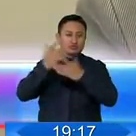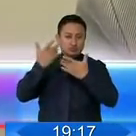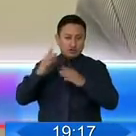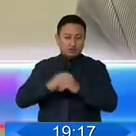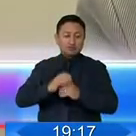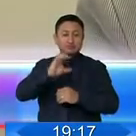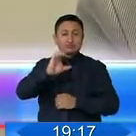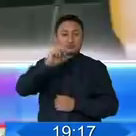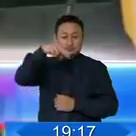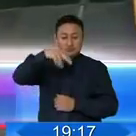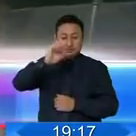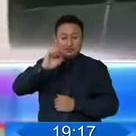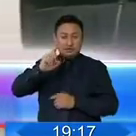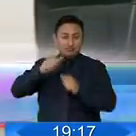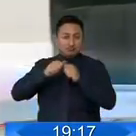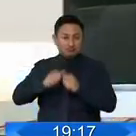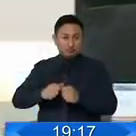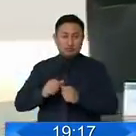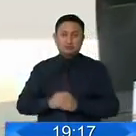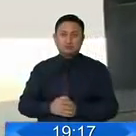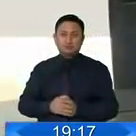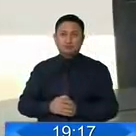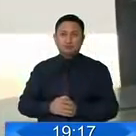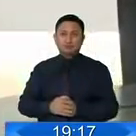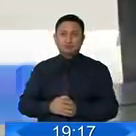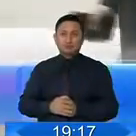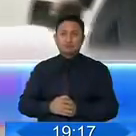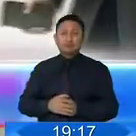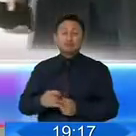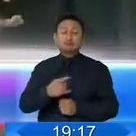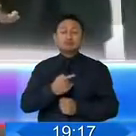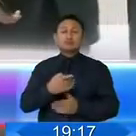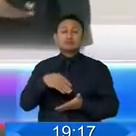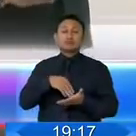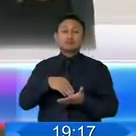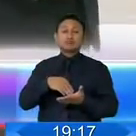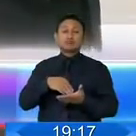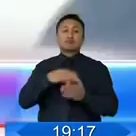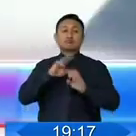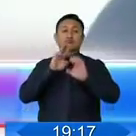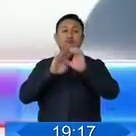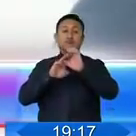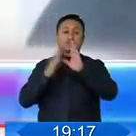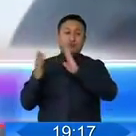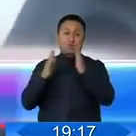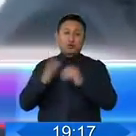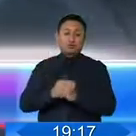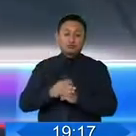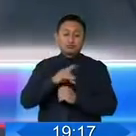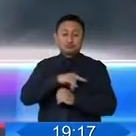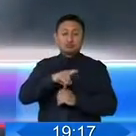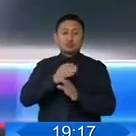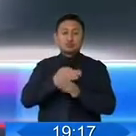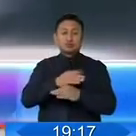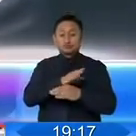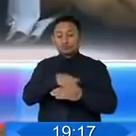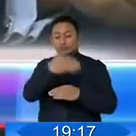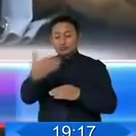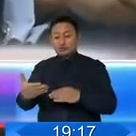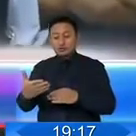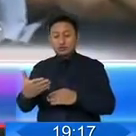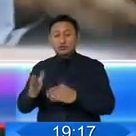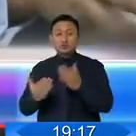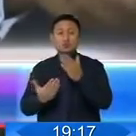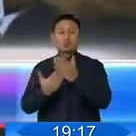CNE definitivo. Los integrantes del Consejo de Participación Ciudadana y Control Social Transitorio deberán ejercer sus funciones hasta que el